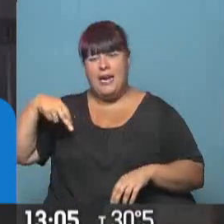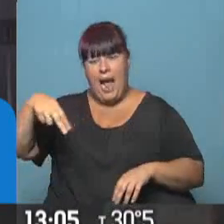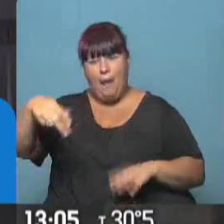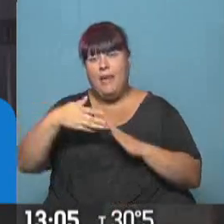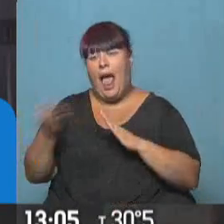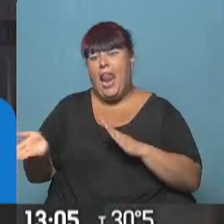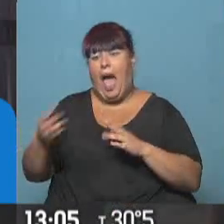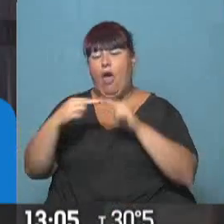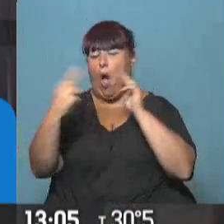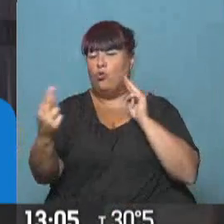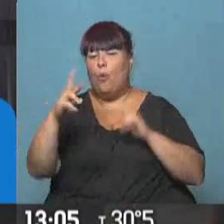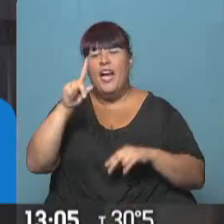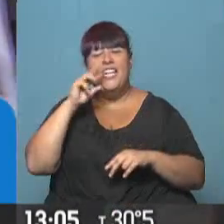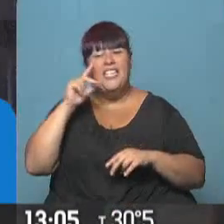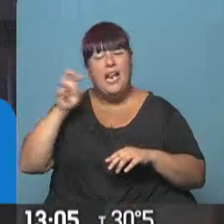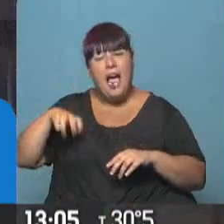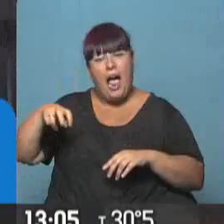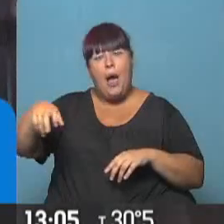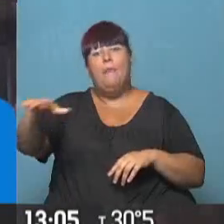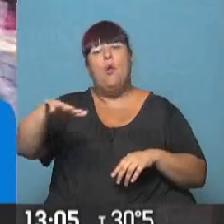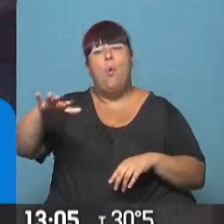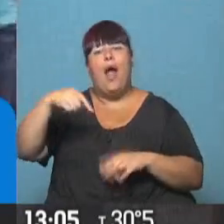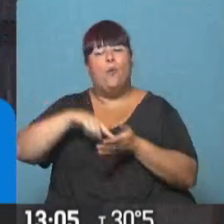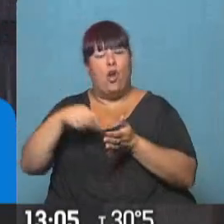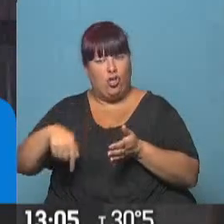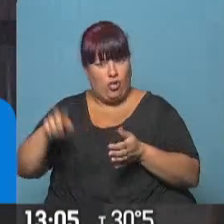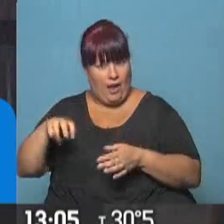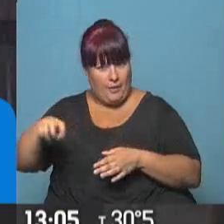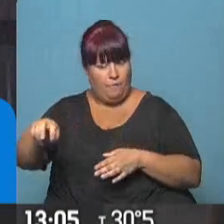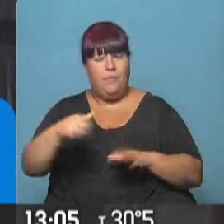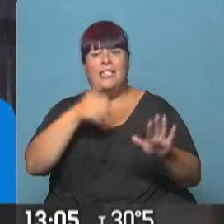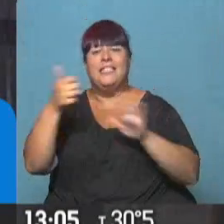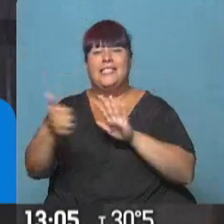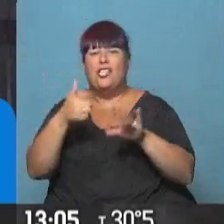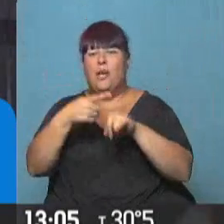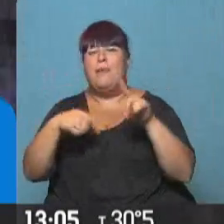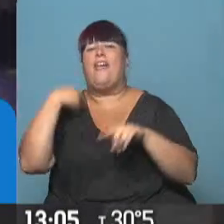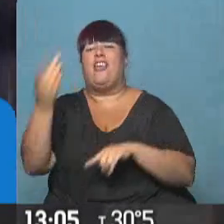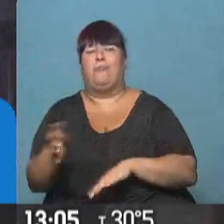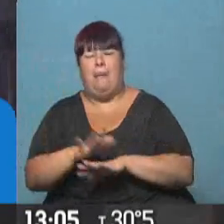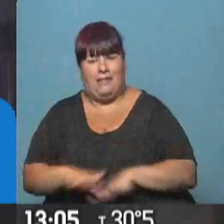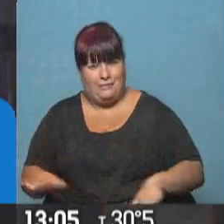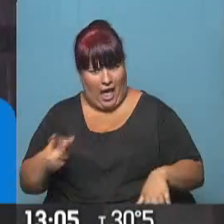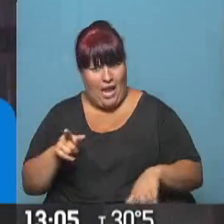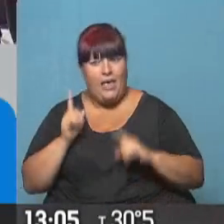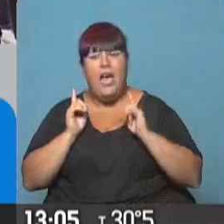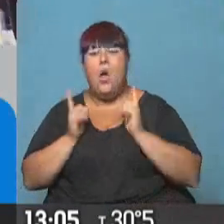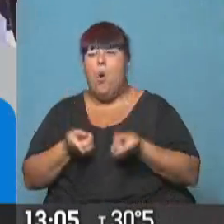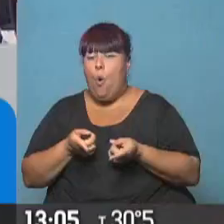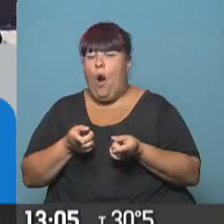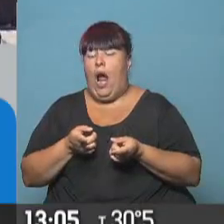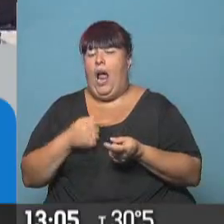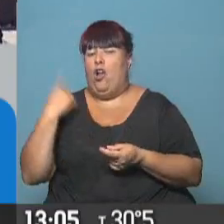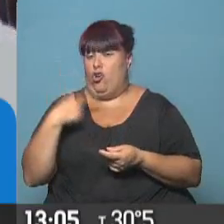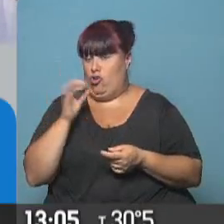el costado de la autopista Richeri hacia la zona de Buenos Aires, 6:30 después. De todas maneras, lo